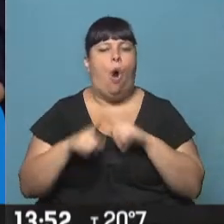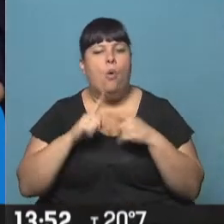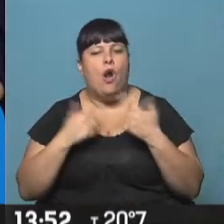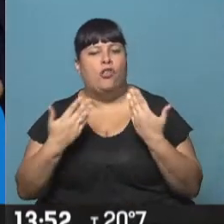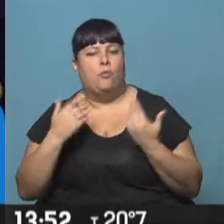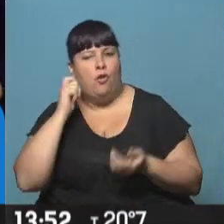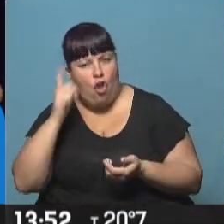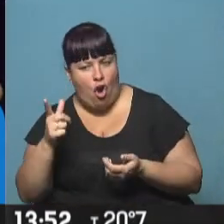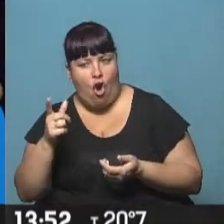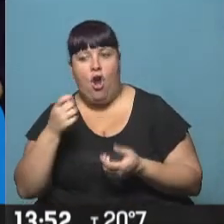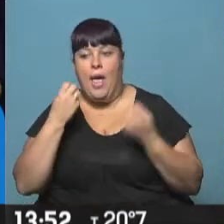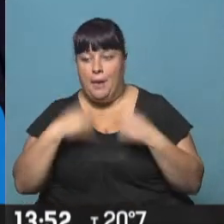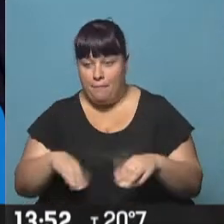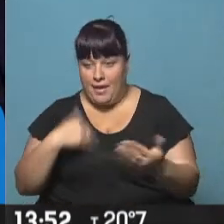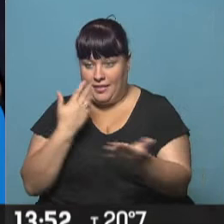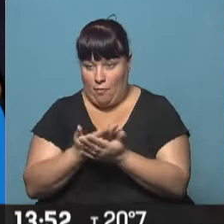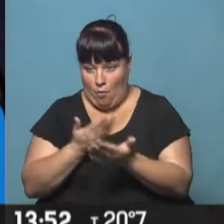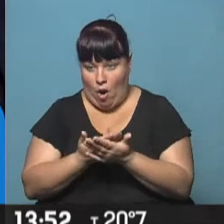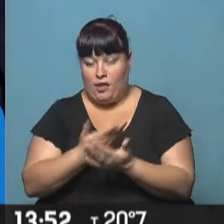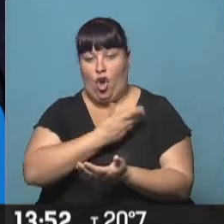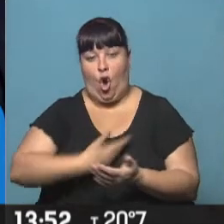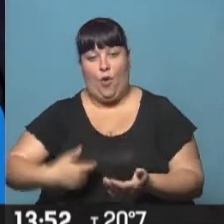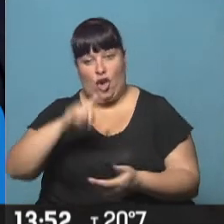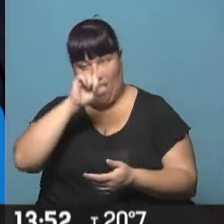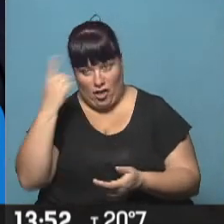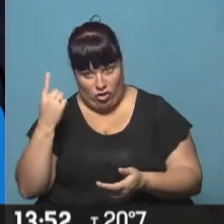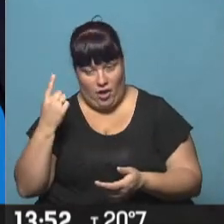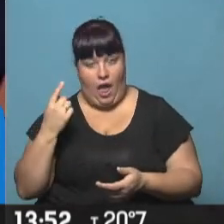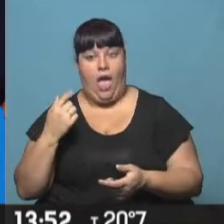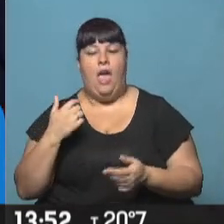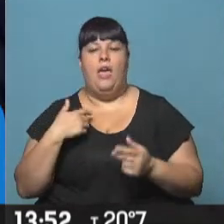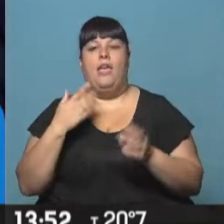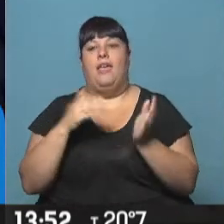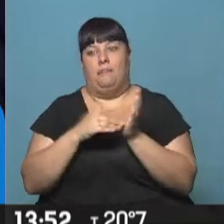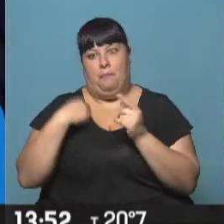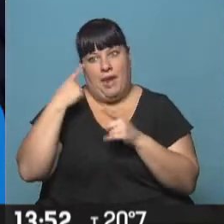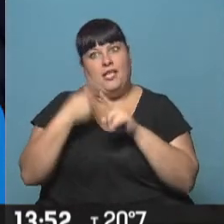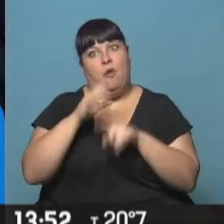podíamos lograr cuando lo empezamos a impulsar desde el Gobierno Nacional, poniéndonos en los pies